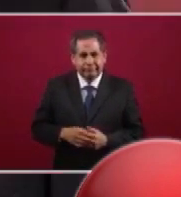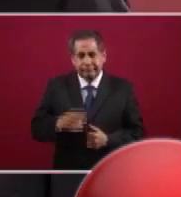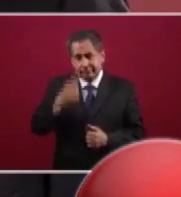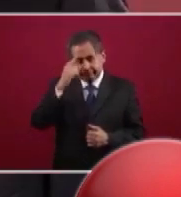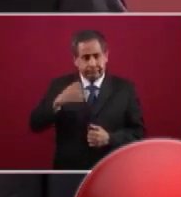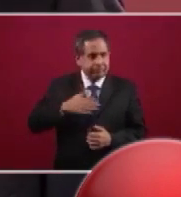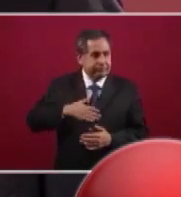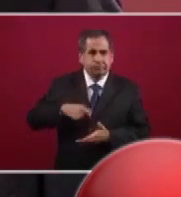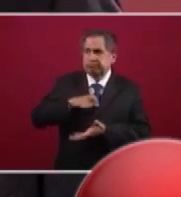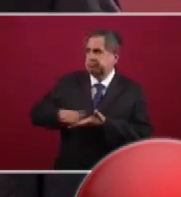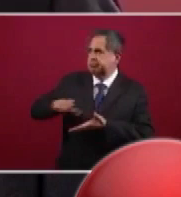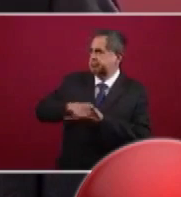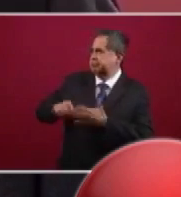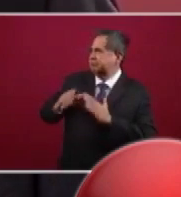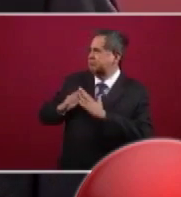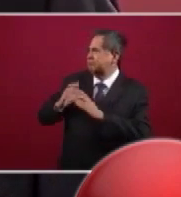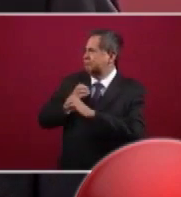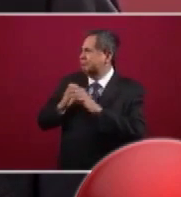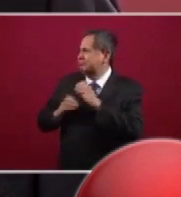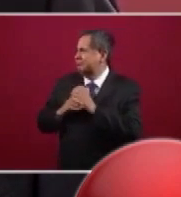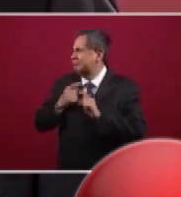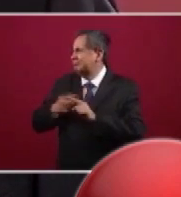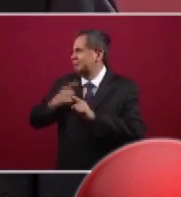tener bienes materiales.